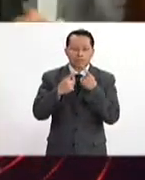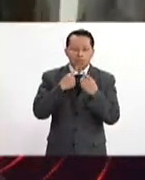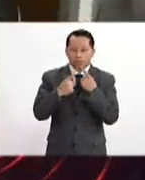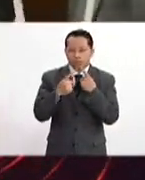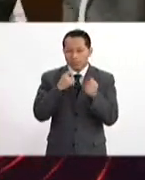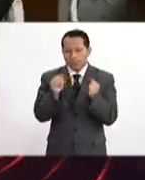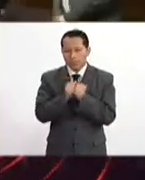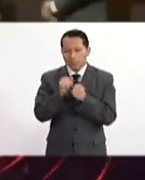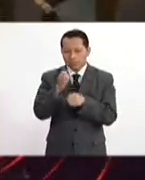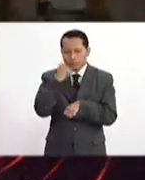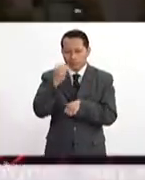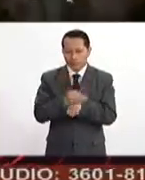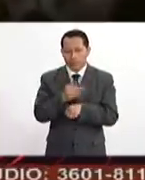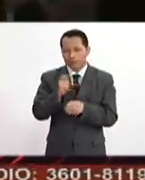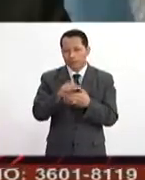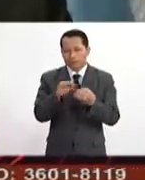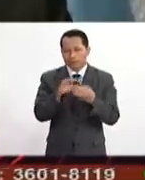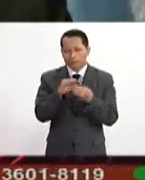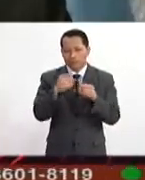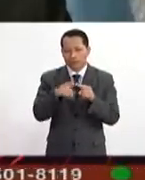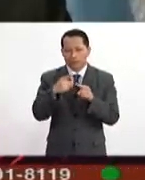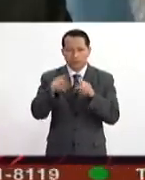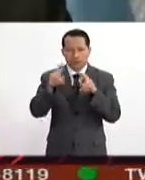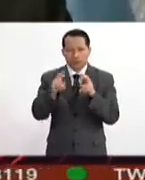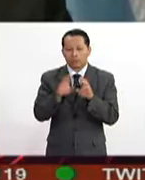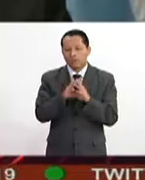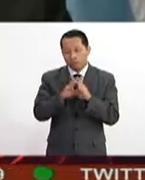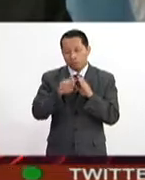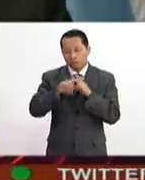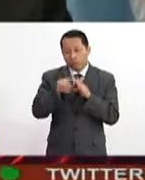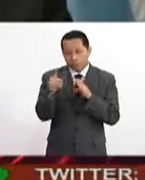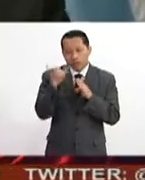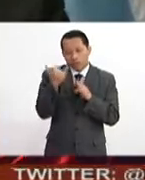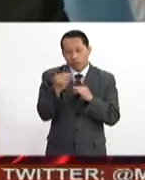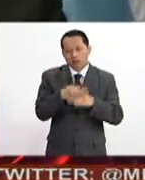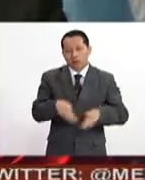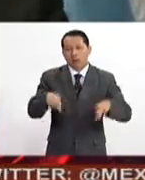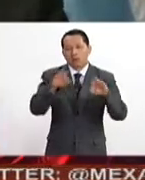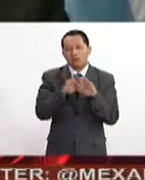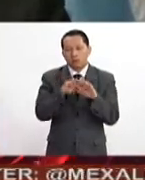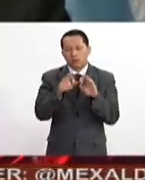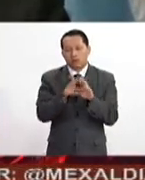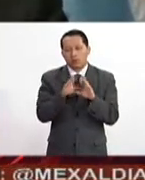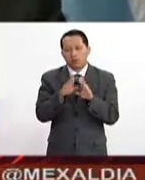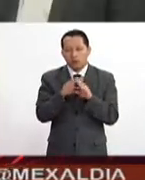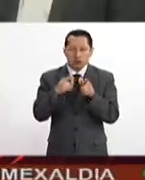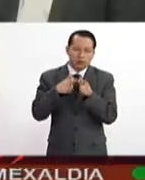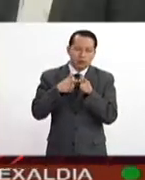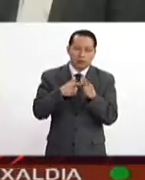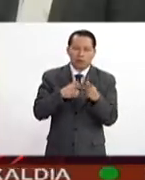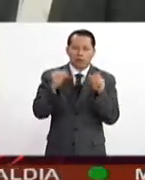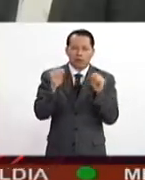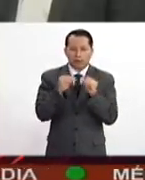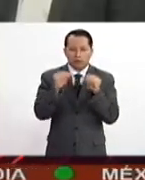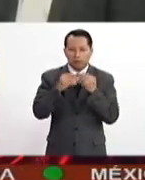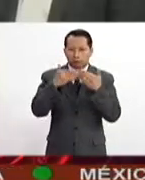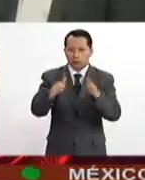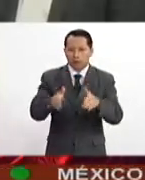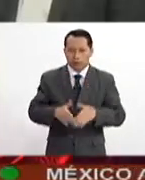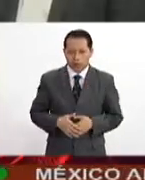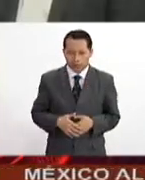con estudiantes. Habló sobre diferentes temas, entre ellos migración y la importancia de mantener el debate